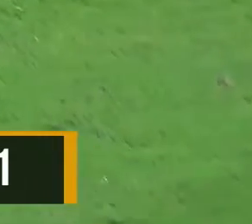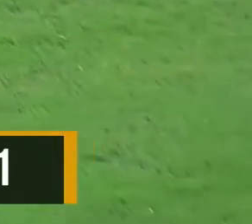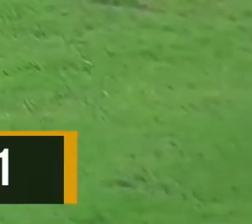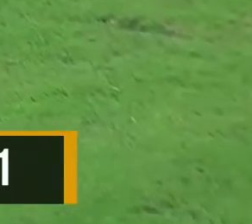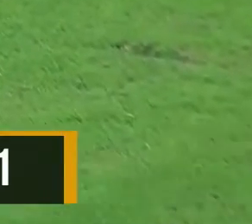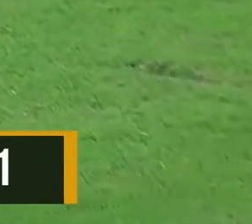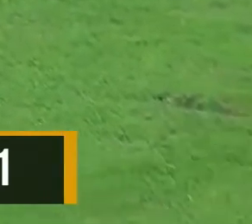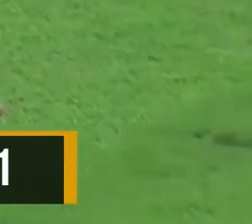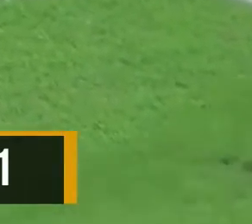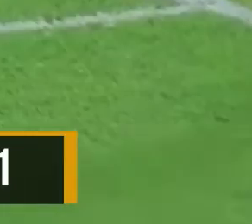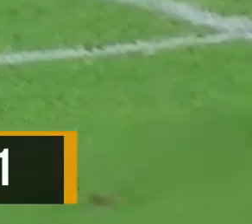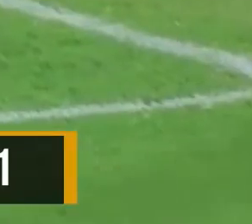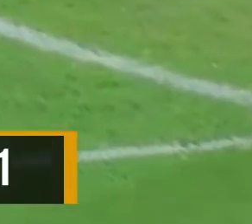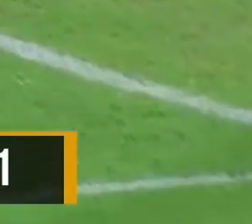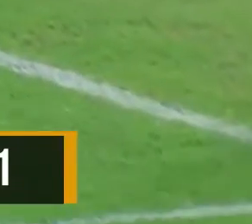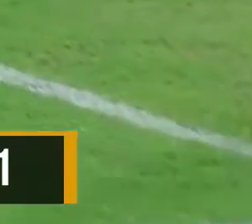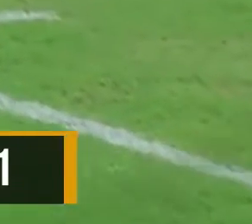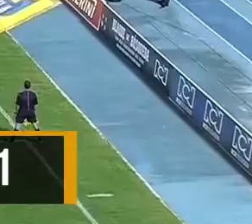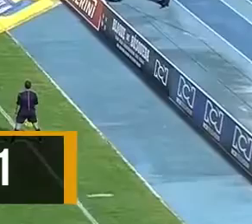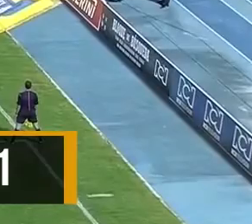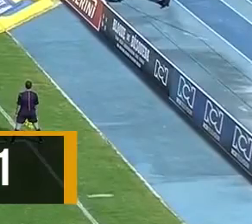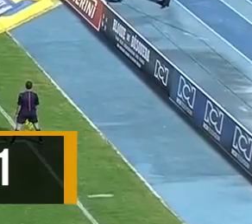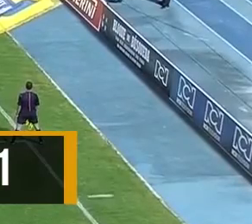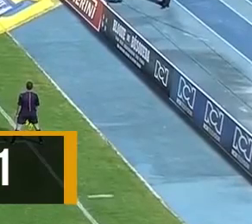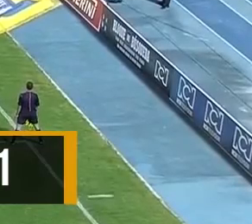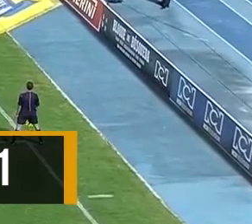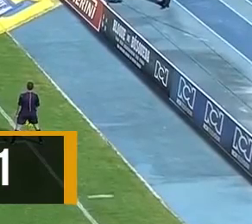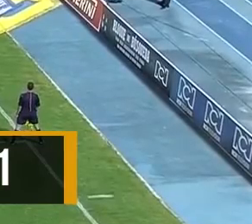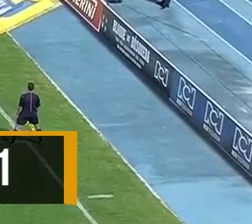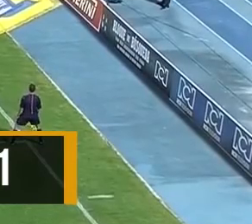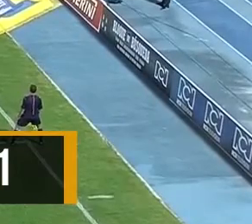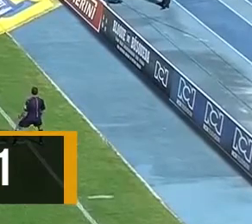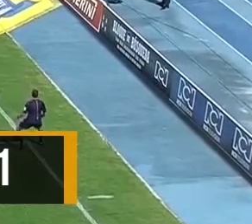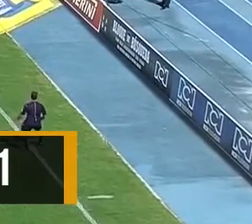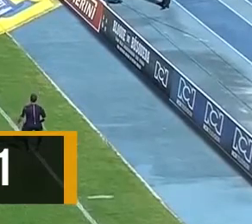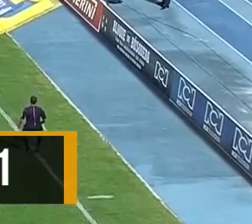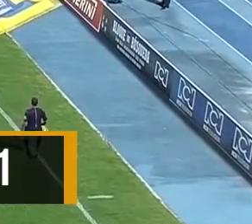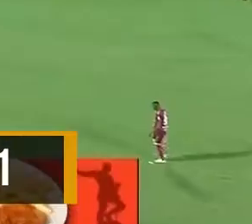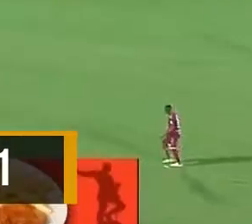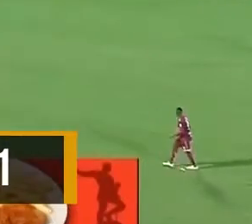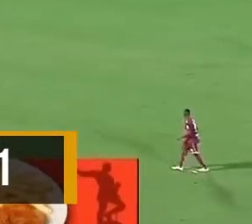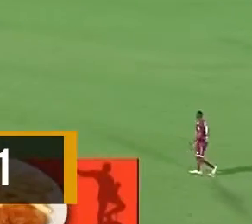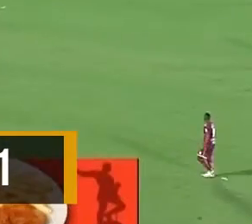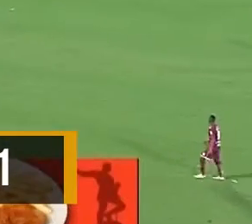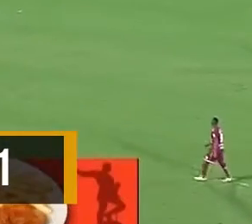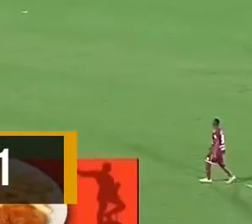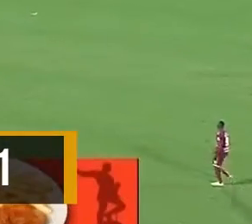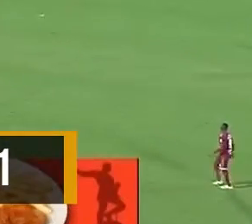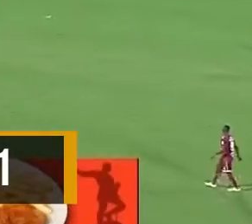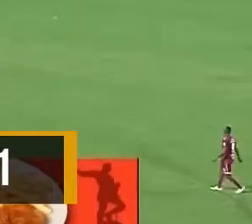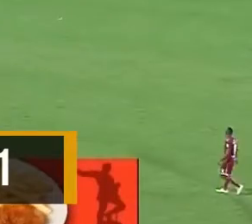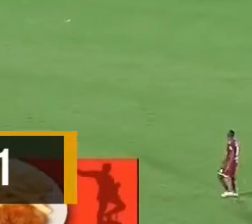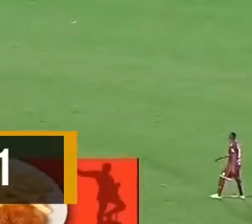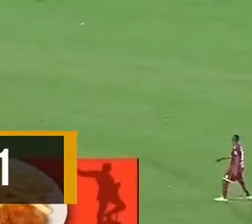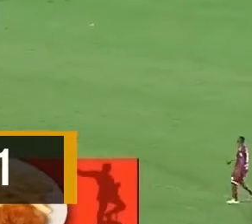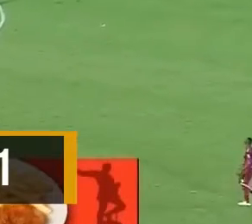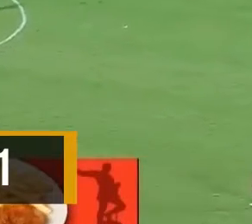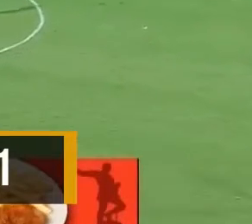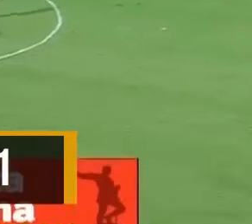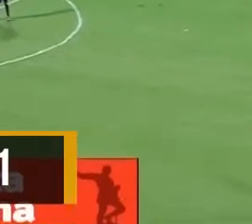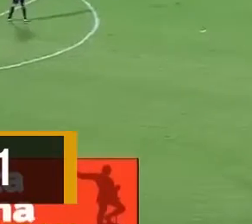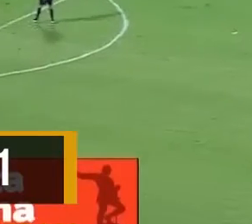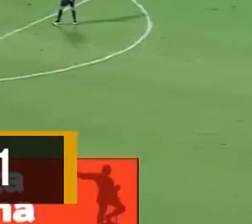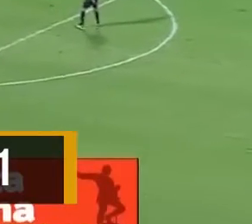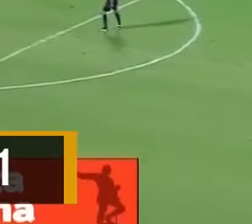Carlos Rodríguez convirtió para el empate de Fortaleza. ¡Rodríguez! ¡Gol! 10 minutos más tarde apareció el tiburón Romero para poner